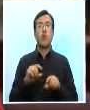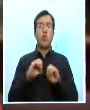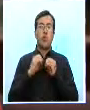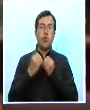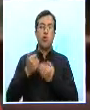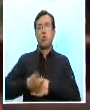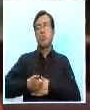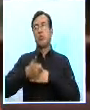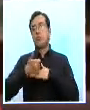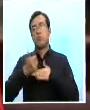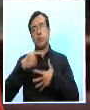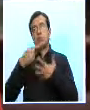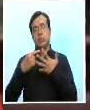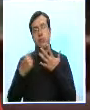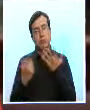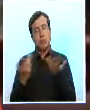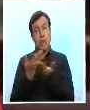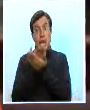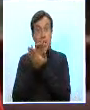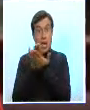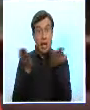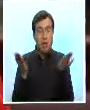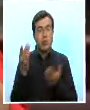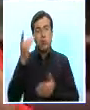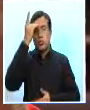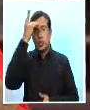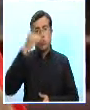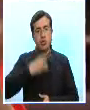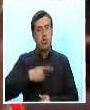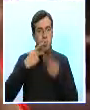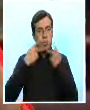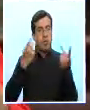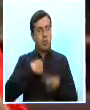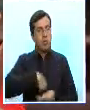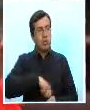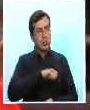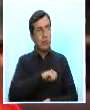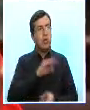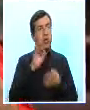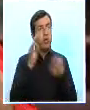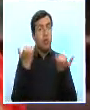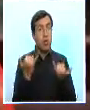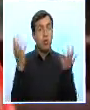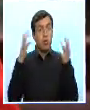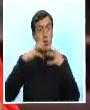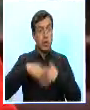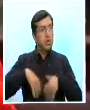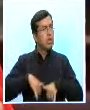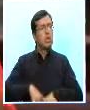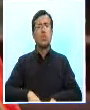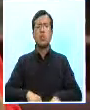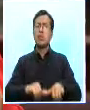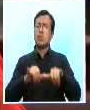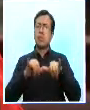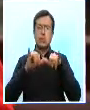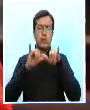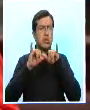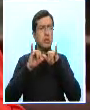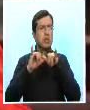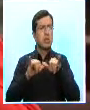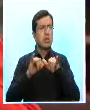aristocracia etcétera y ellos deciden que el pueblo español que está en plena crisis siga manteniendo con